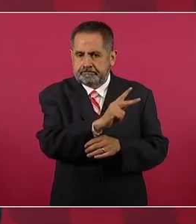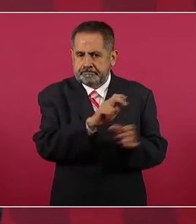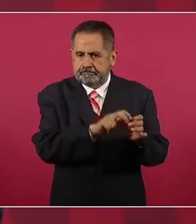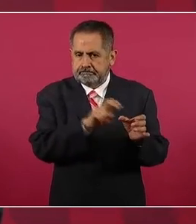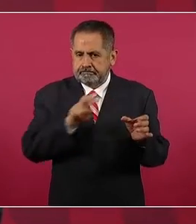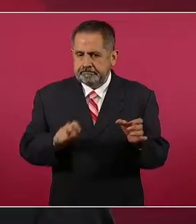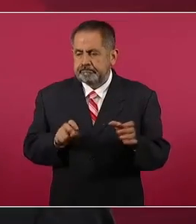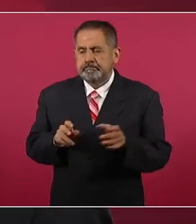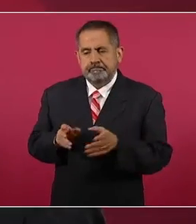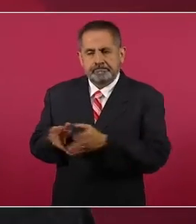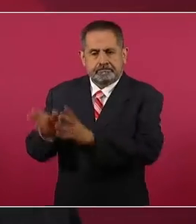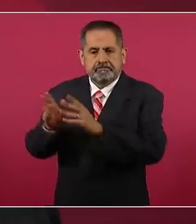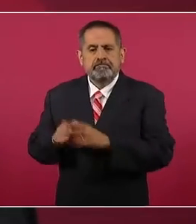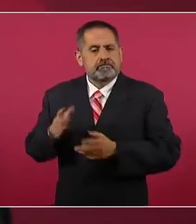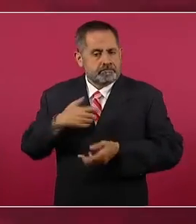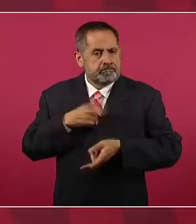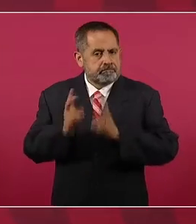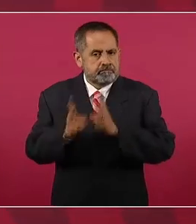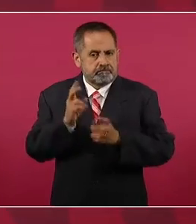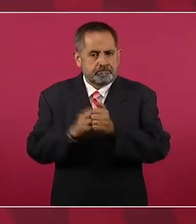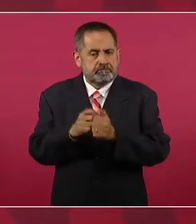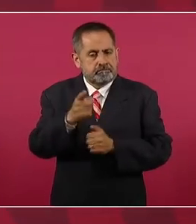Voy a hablar con ella